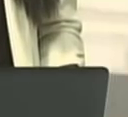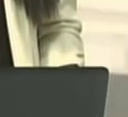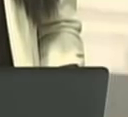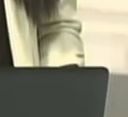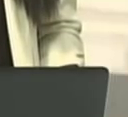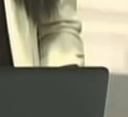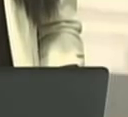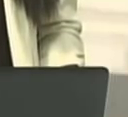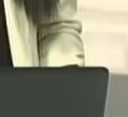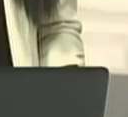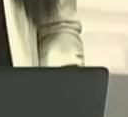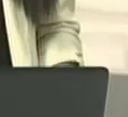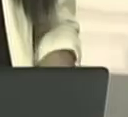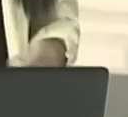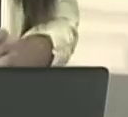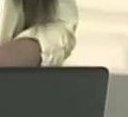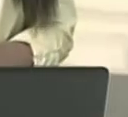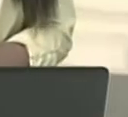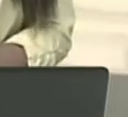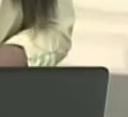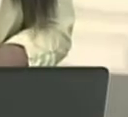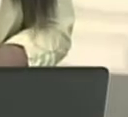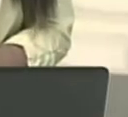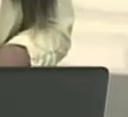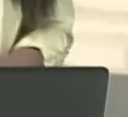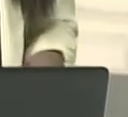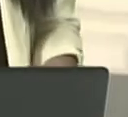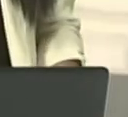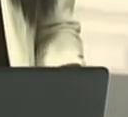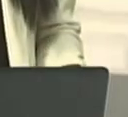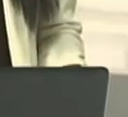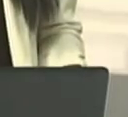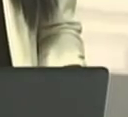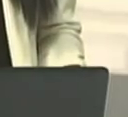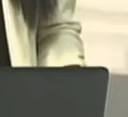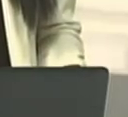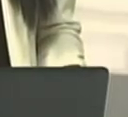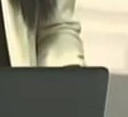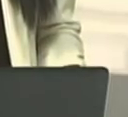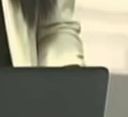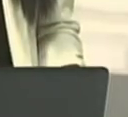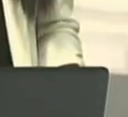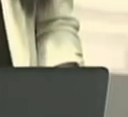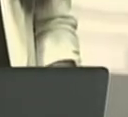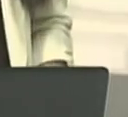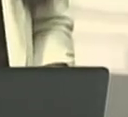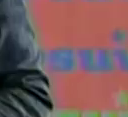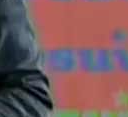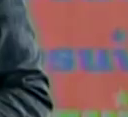Nacional del Partido Socialista Unido de Venezuela. Nuestra compañera Graya Casella con la información. Adelante, Graya.